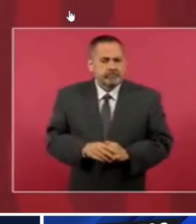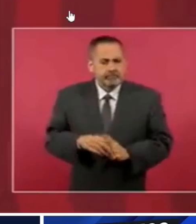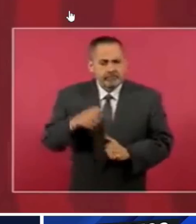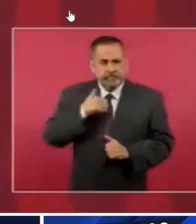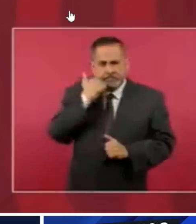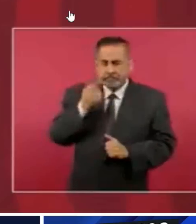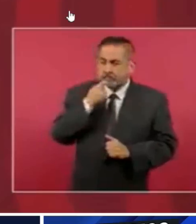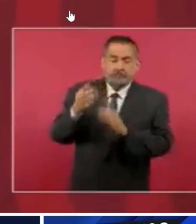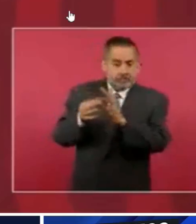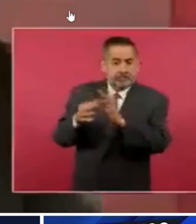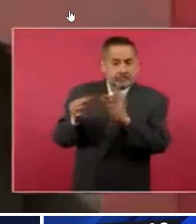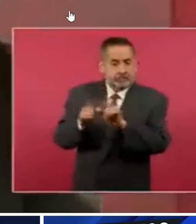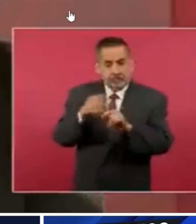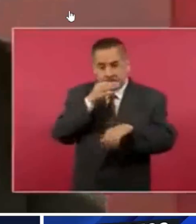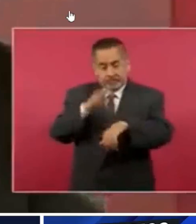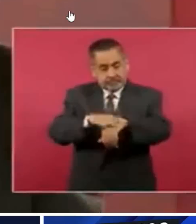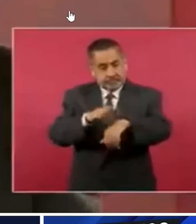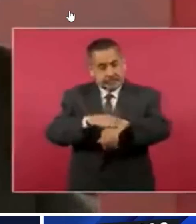Quiero comentarles también